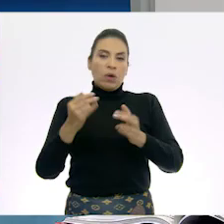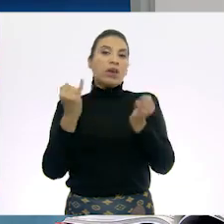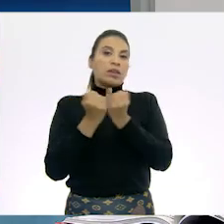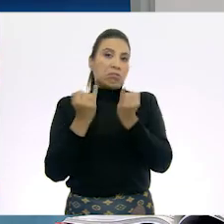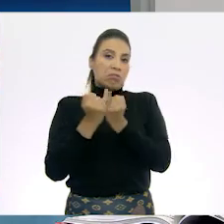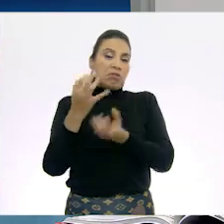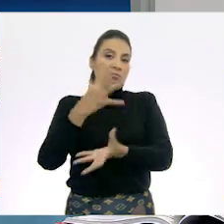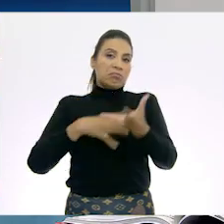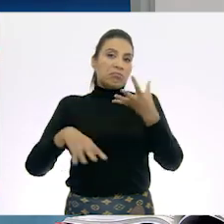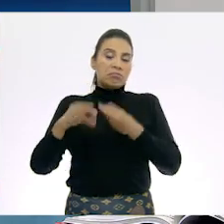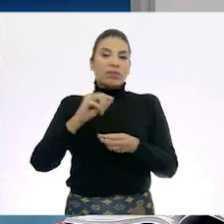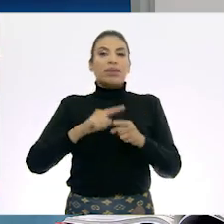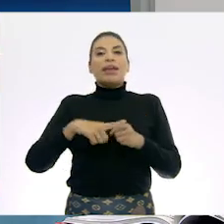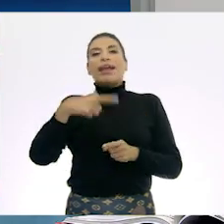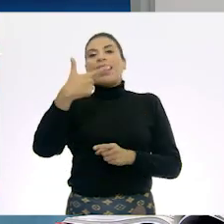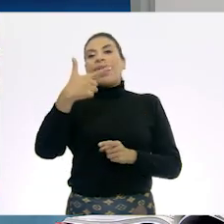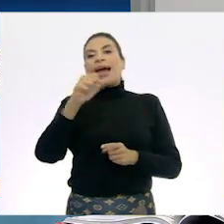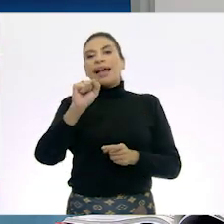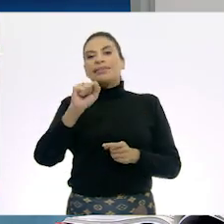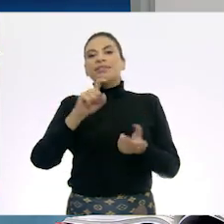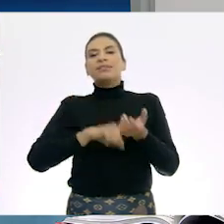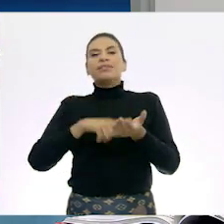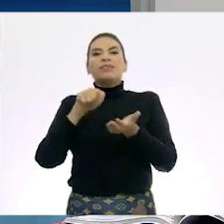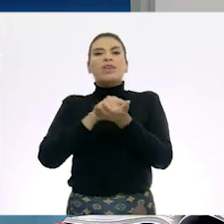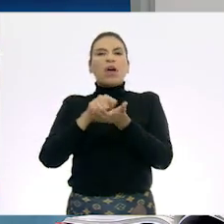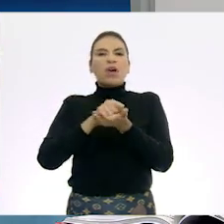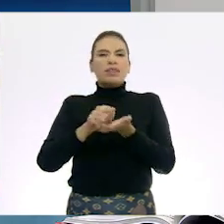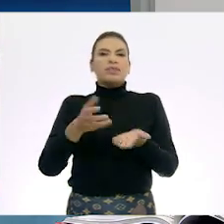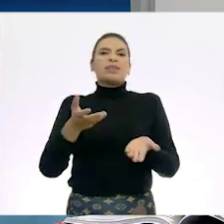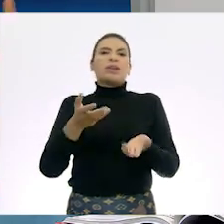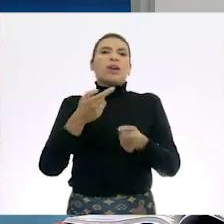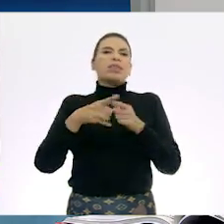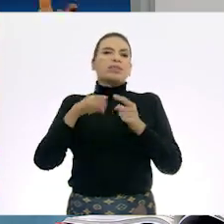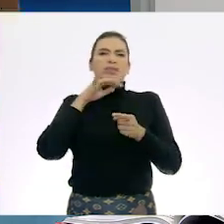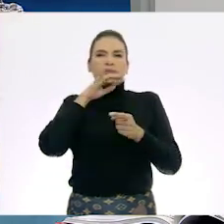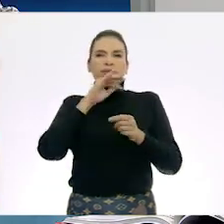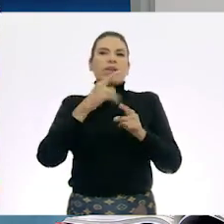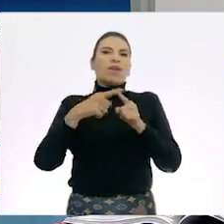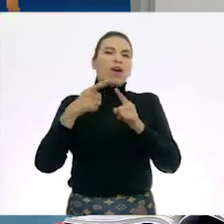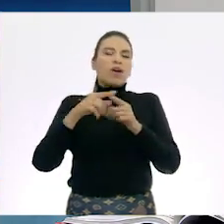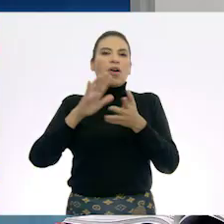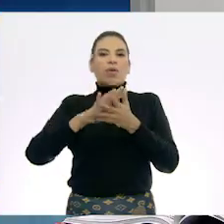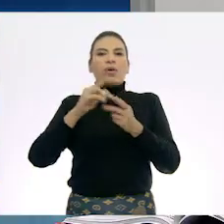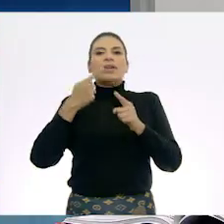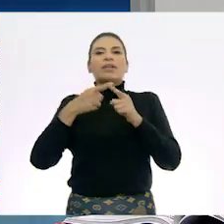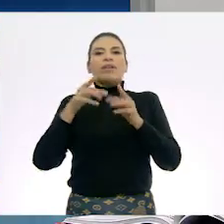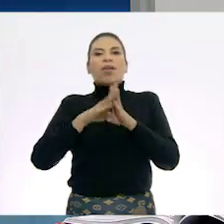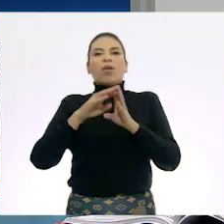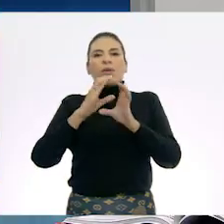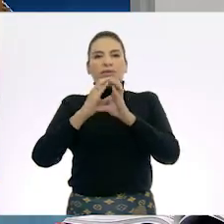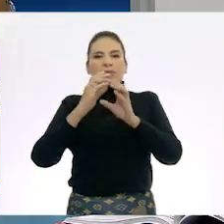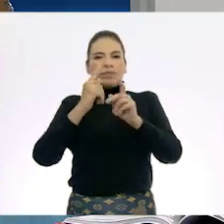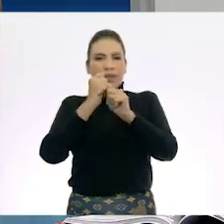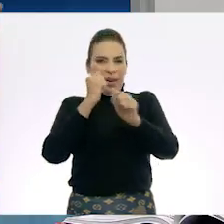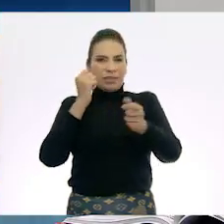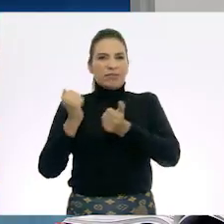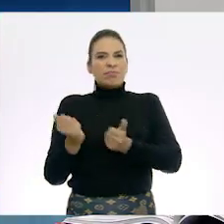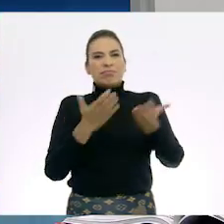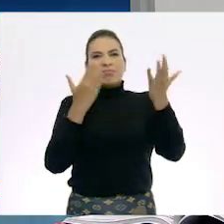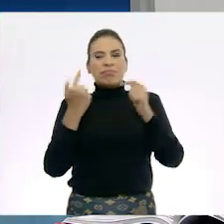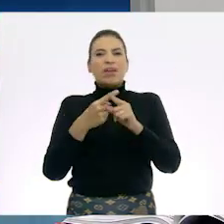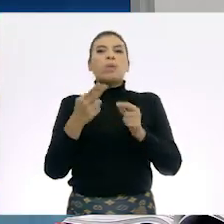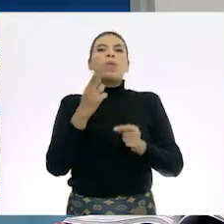van a generar gases tóxicos, contaminantes, y también cuando hay una transportación de estos productos, pues se ocupa